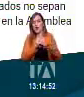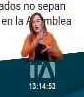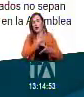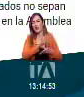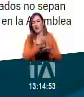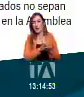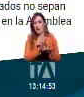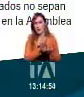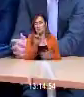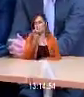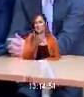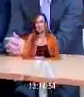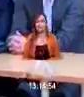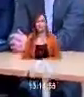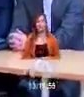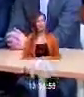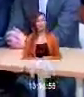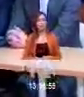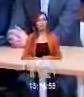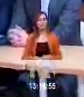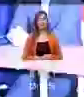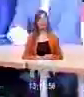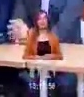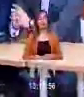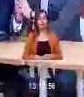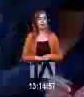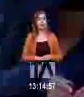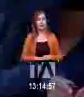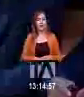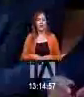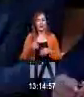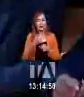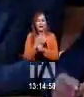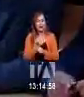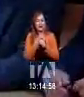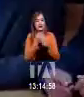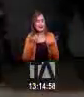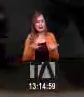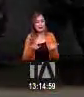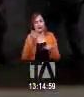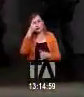ventilan en la Asamblea Nacional. Y es que las instancias para la defensa de Carrión se agotan. Ahora mismo